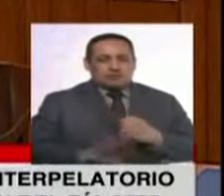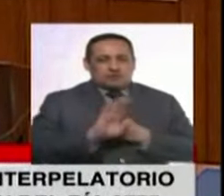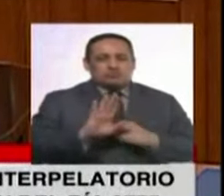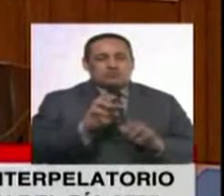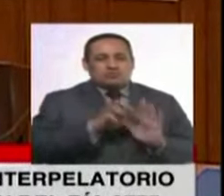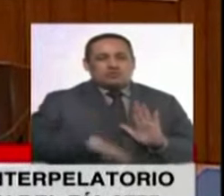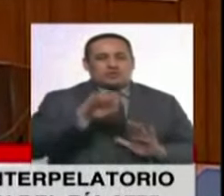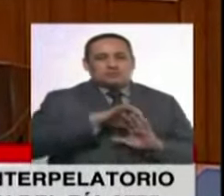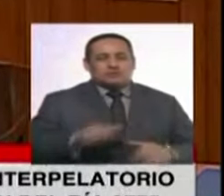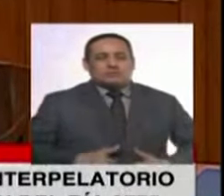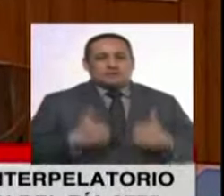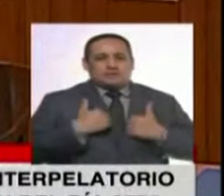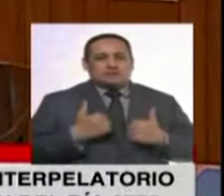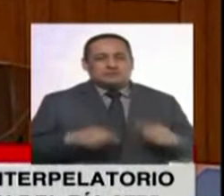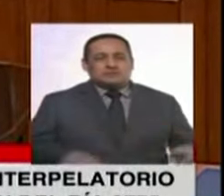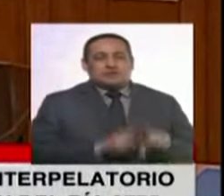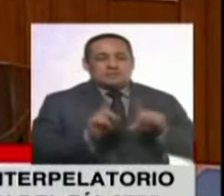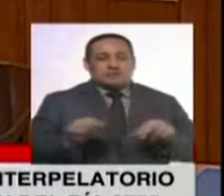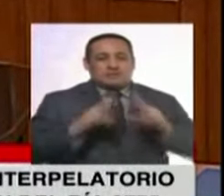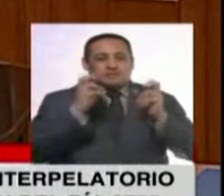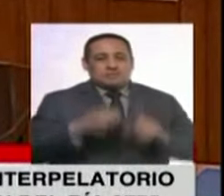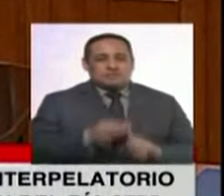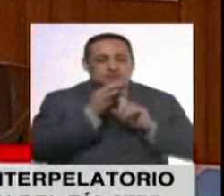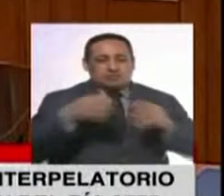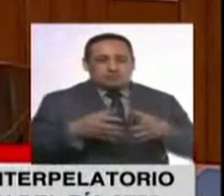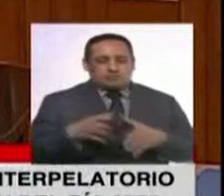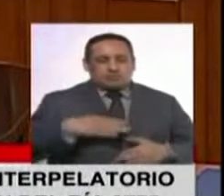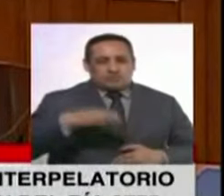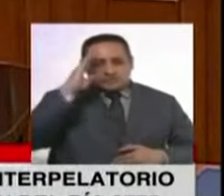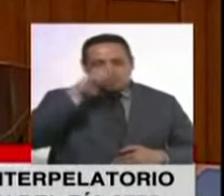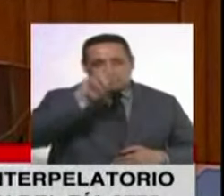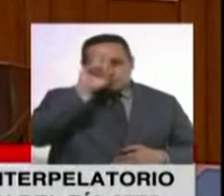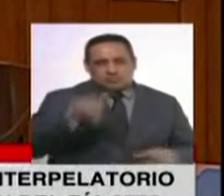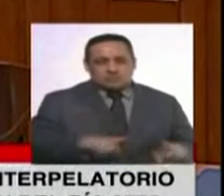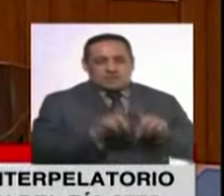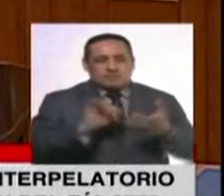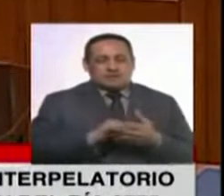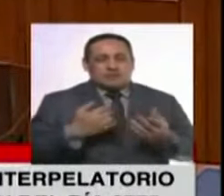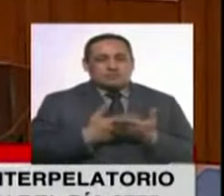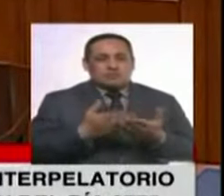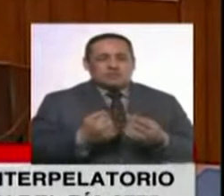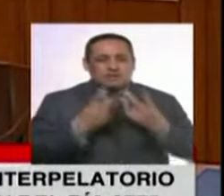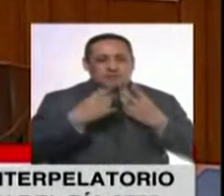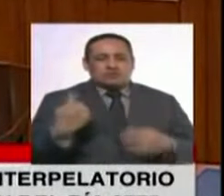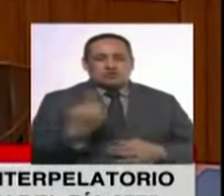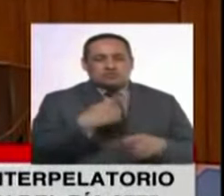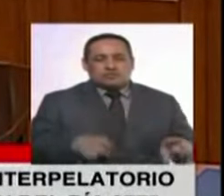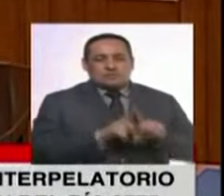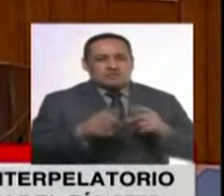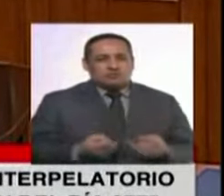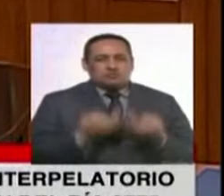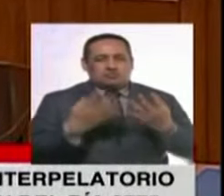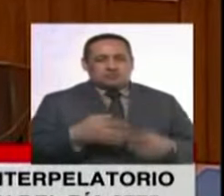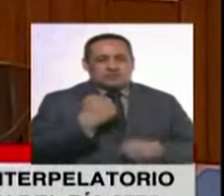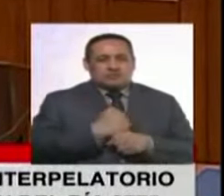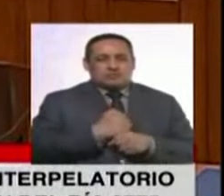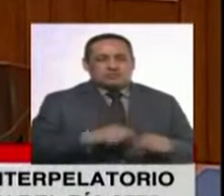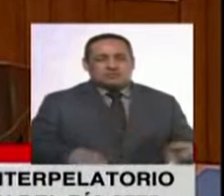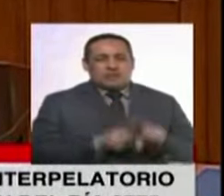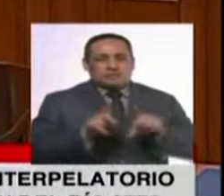sus proyectos de vida en el caso particular de la Policía Nacional de Perú ellos pasan no solo por incrementar el número operativos